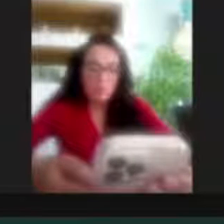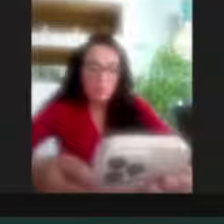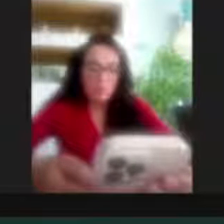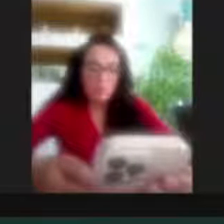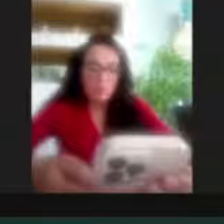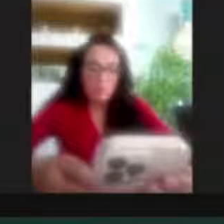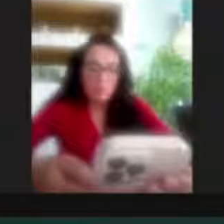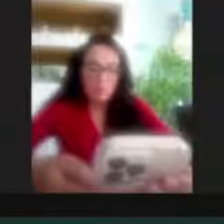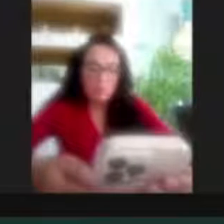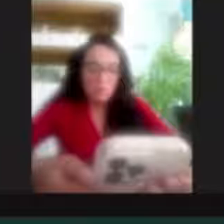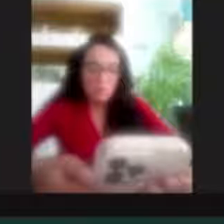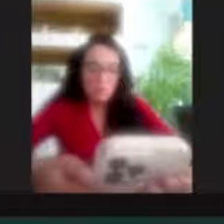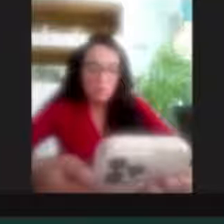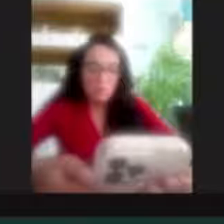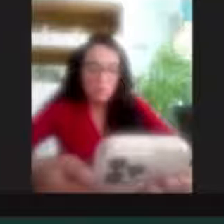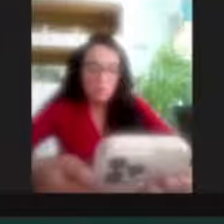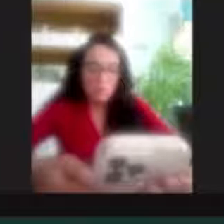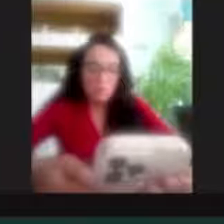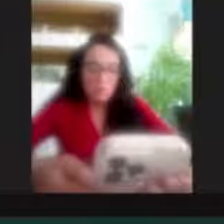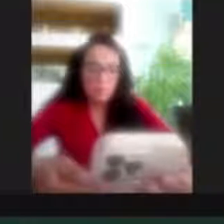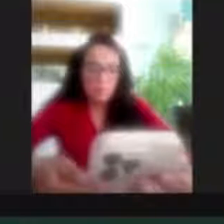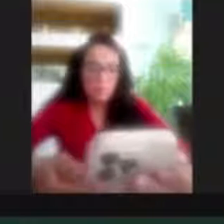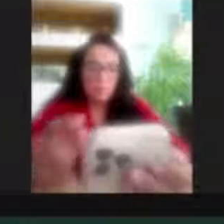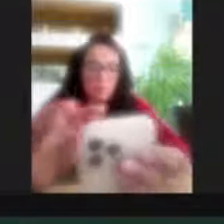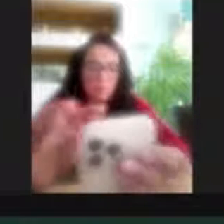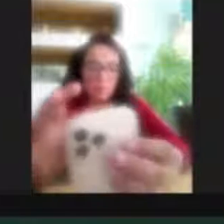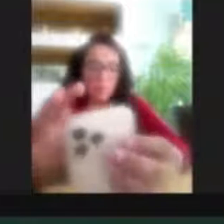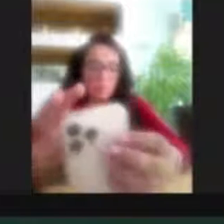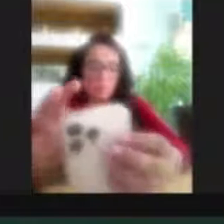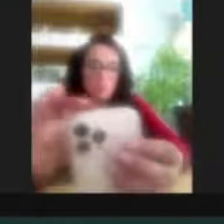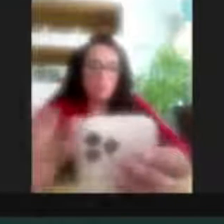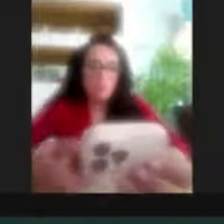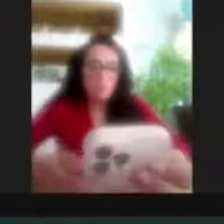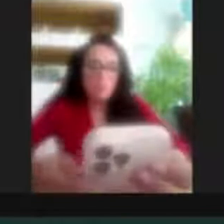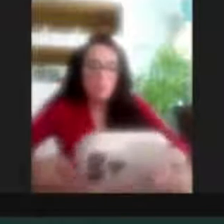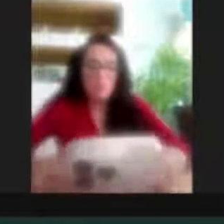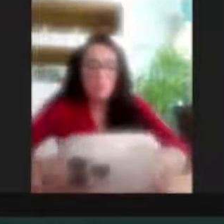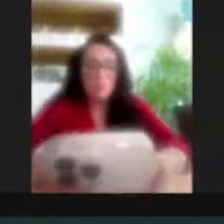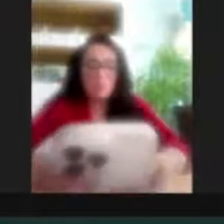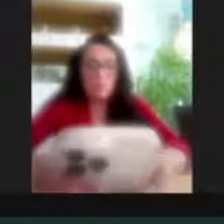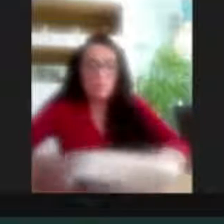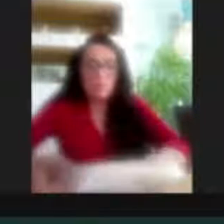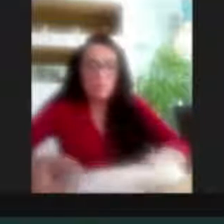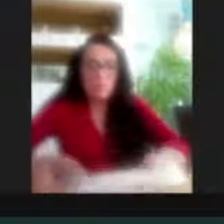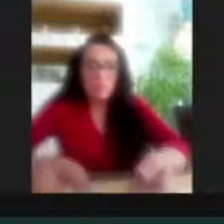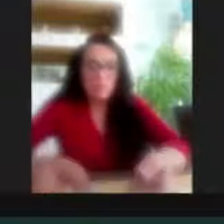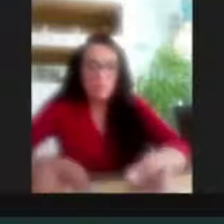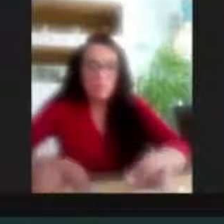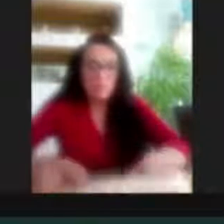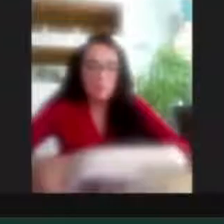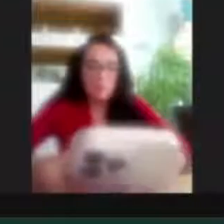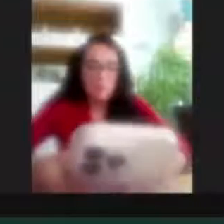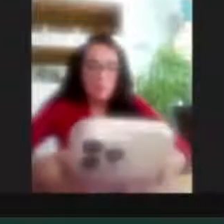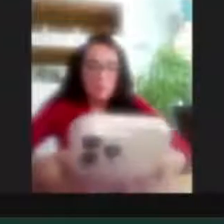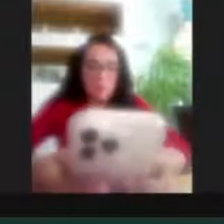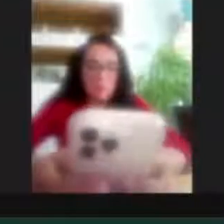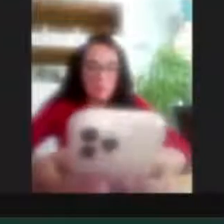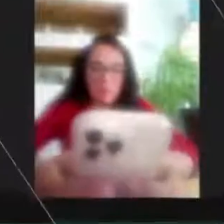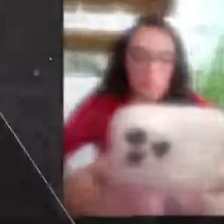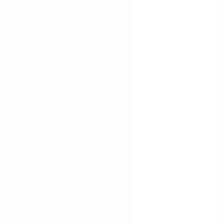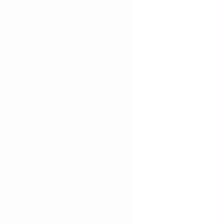física, cobrar sumas de dinero elevadas. Con la reforma, estas conductas podrán ser sancionadas hasta con 23 años de